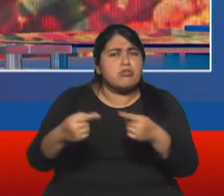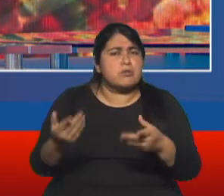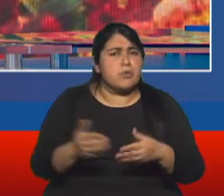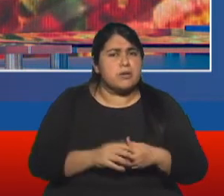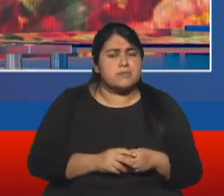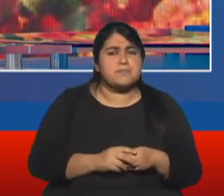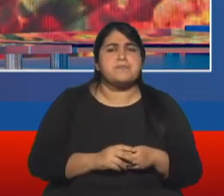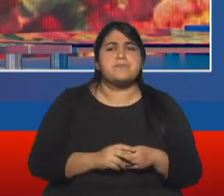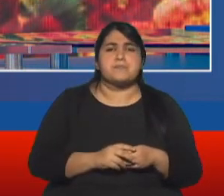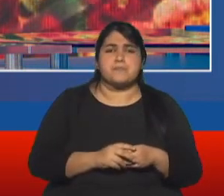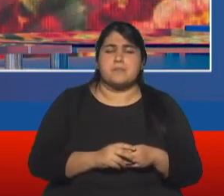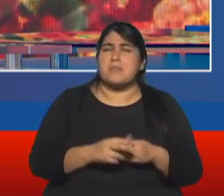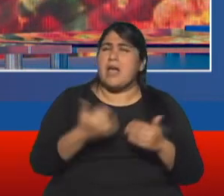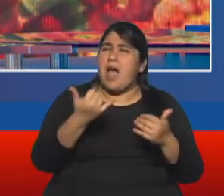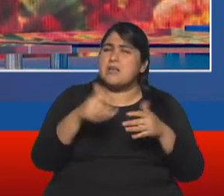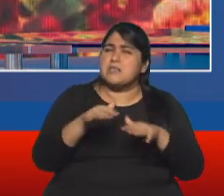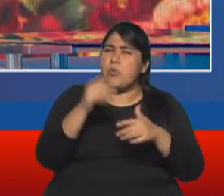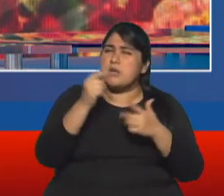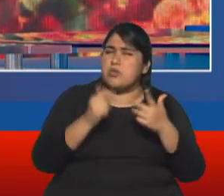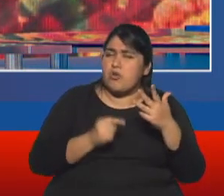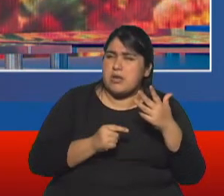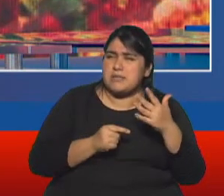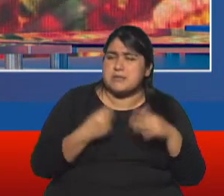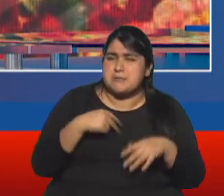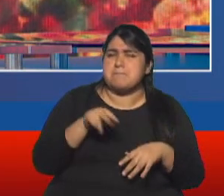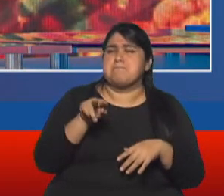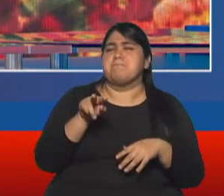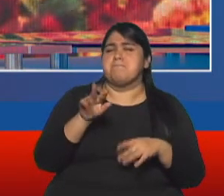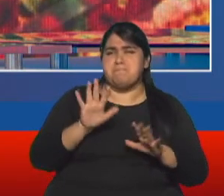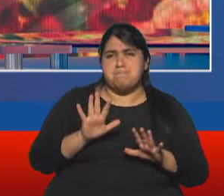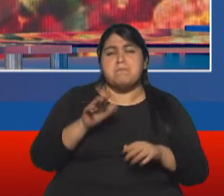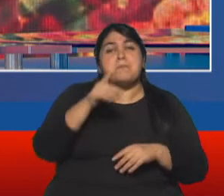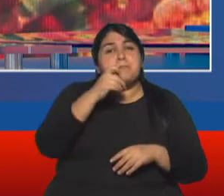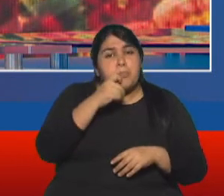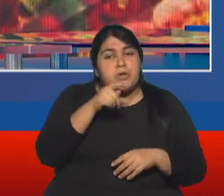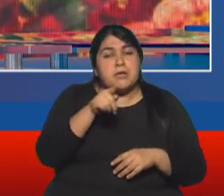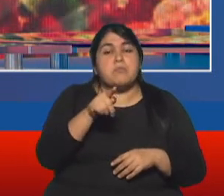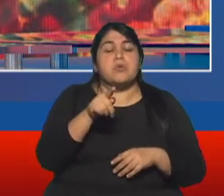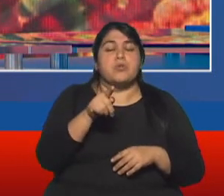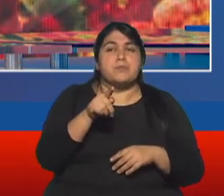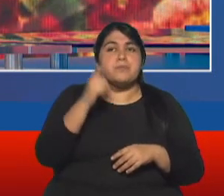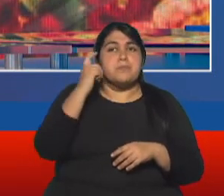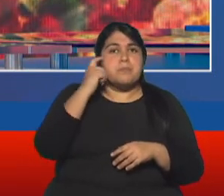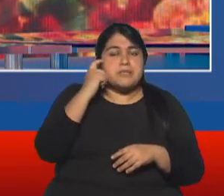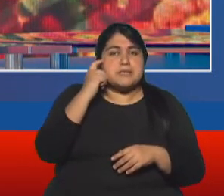Sabés que hay muchos escenarios, José, en ese sentido. Uno podría, si uno asume los escenarios